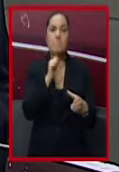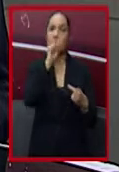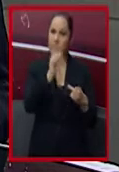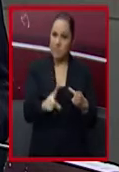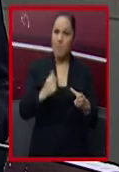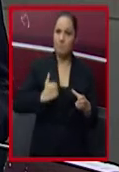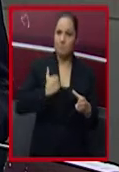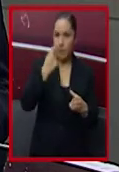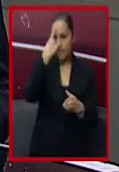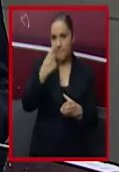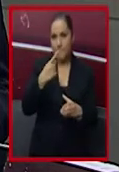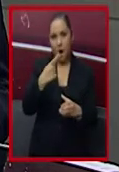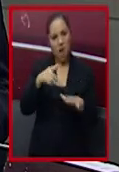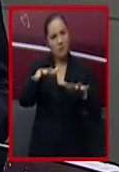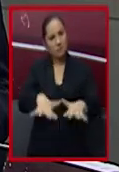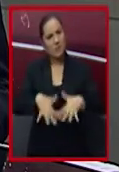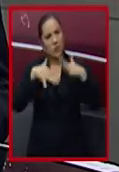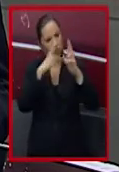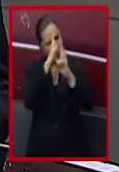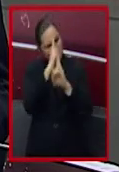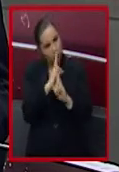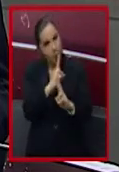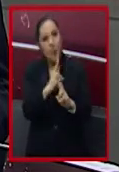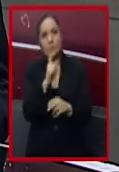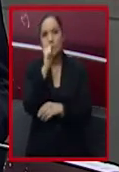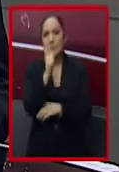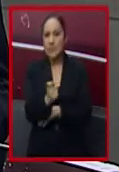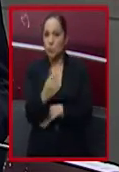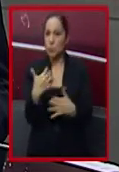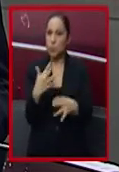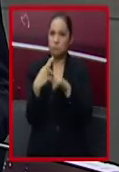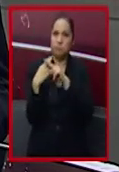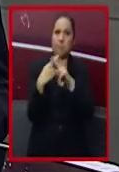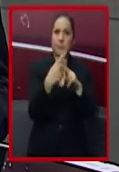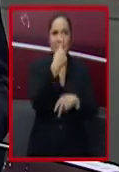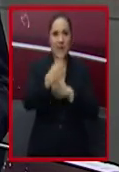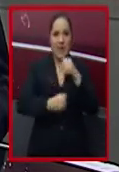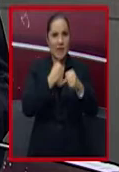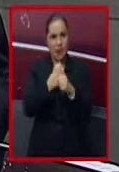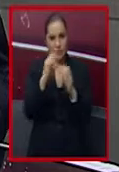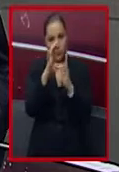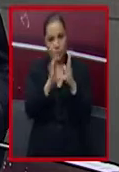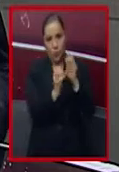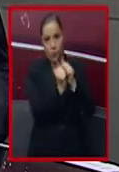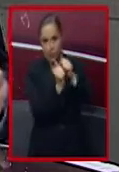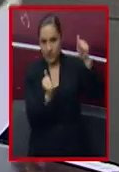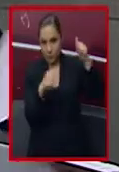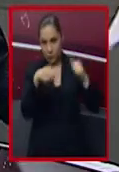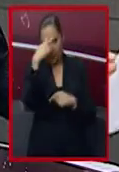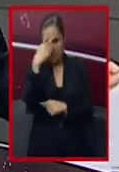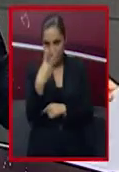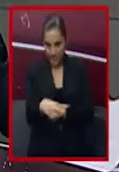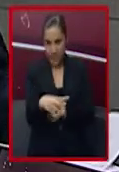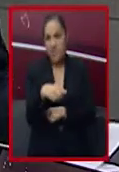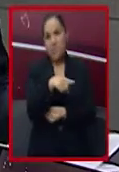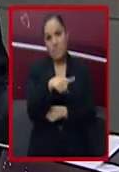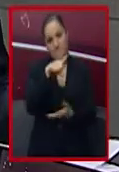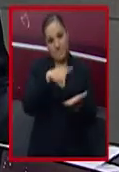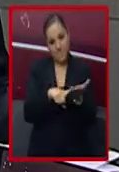solemne a efecto de conmemorar el centenario de la promulgación de la Constitución Política de los Estados Unidos Mexicanos